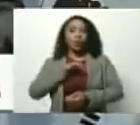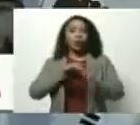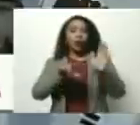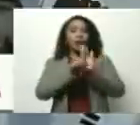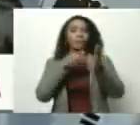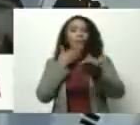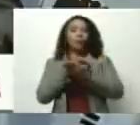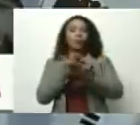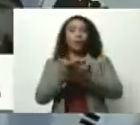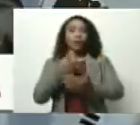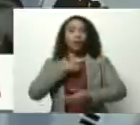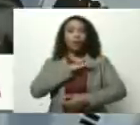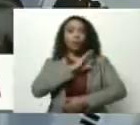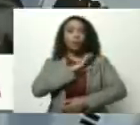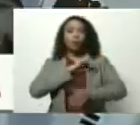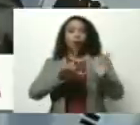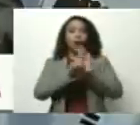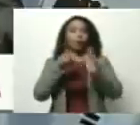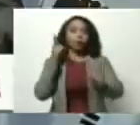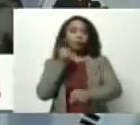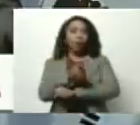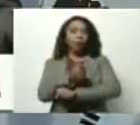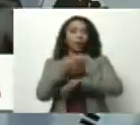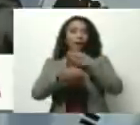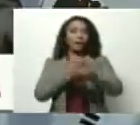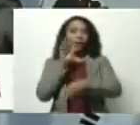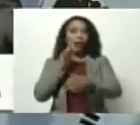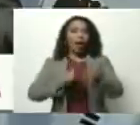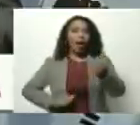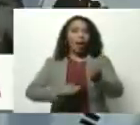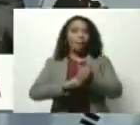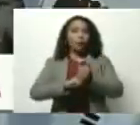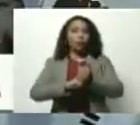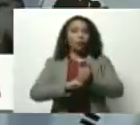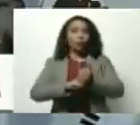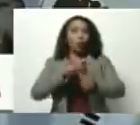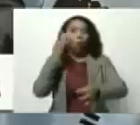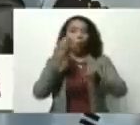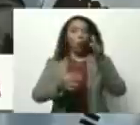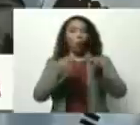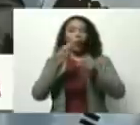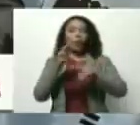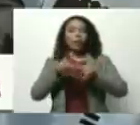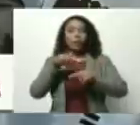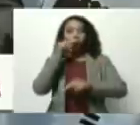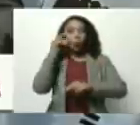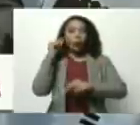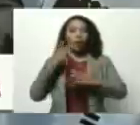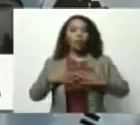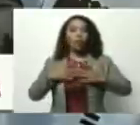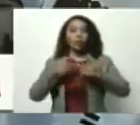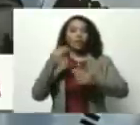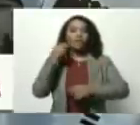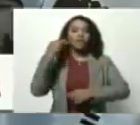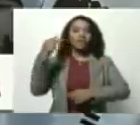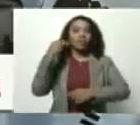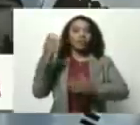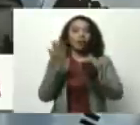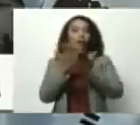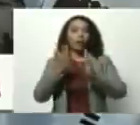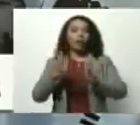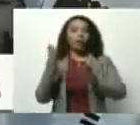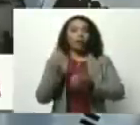propuesta de nuestra ley dice la obligación de proporcionar asistencia jurídica a niños, niñas, adolescentes víctimas de acoso escolar